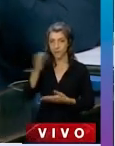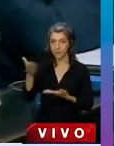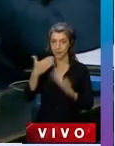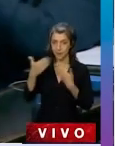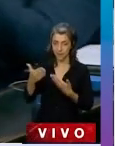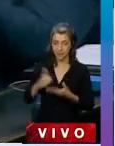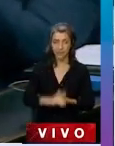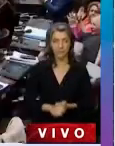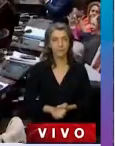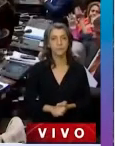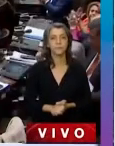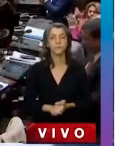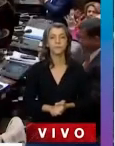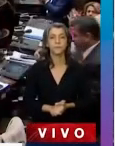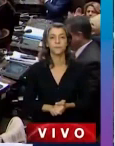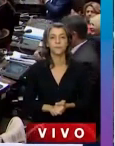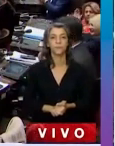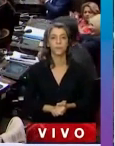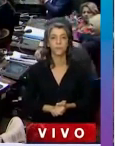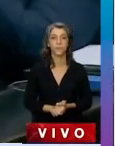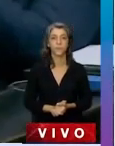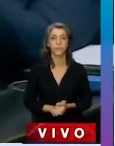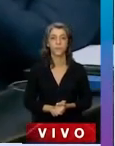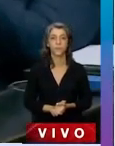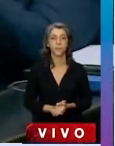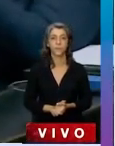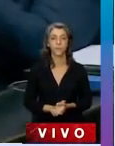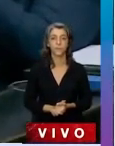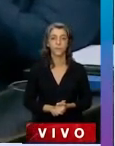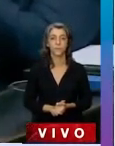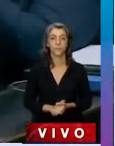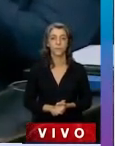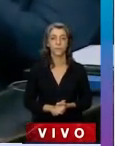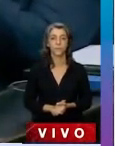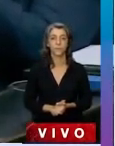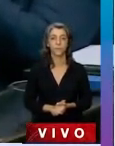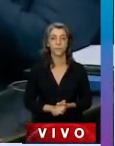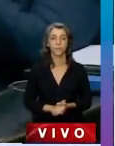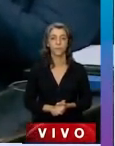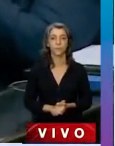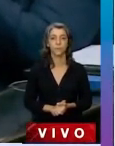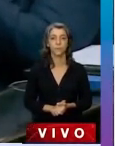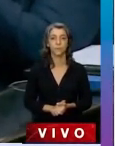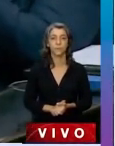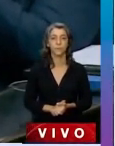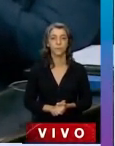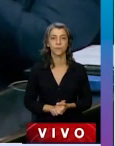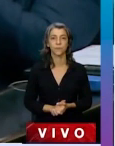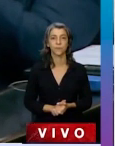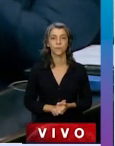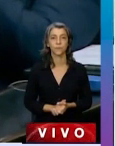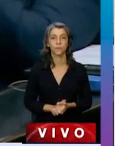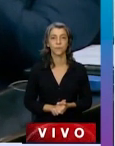que vestirlos, alimentarlos, calzarlos, tener un abrigo, un techo, y otros tienen estas